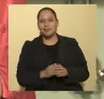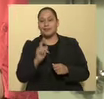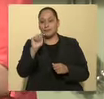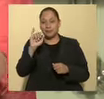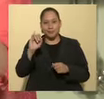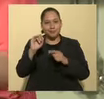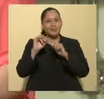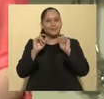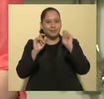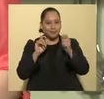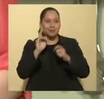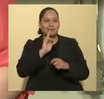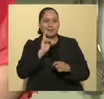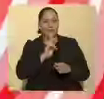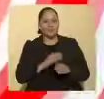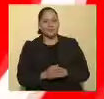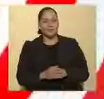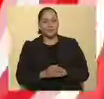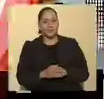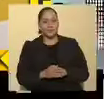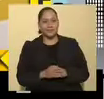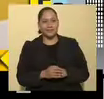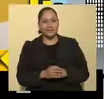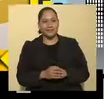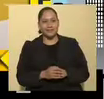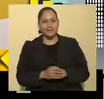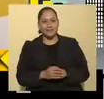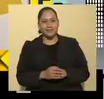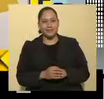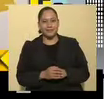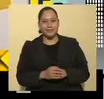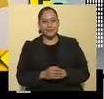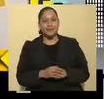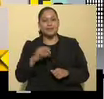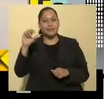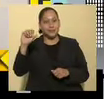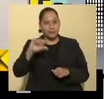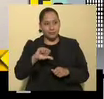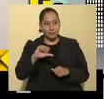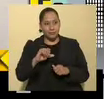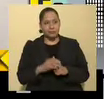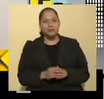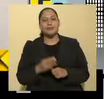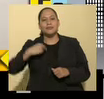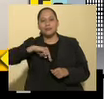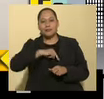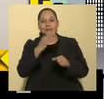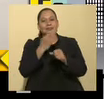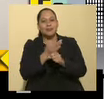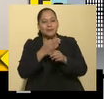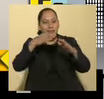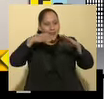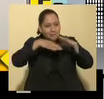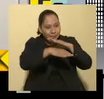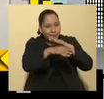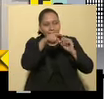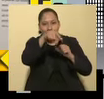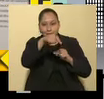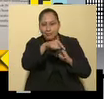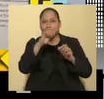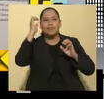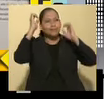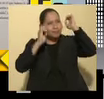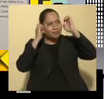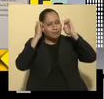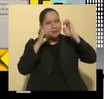Alberto también, a ver qué nos tiene. ¡Ay, ay, ay! Hoy vamos a entrar aquí a una